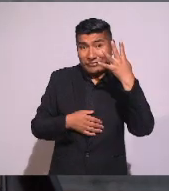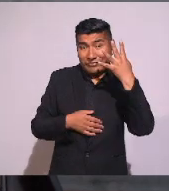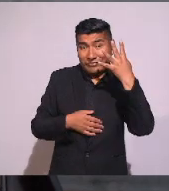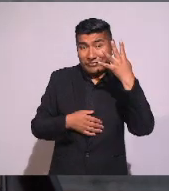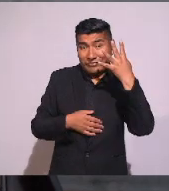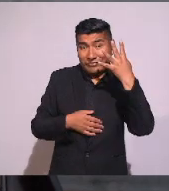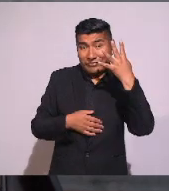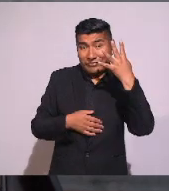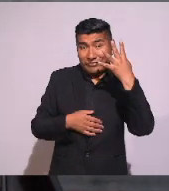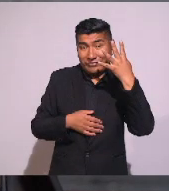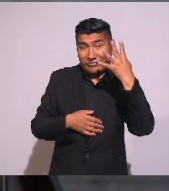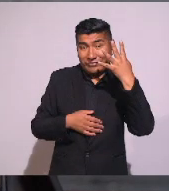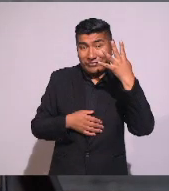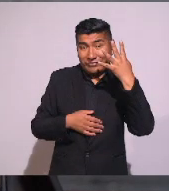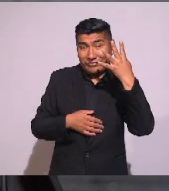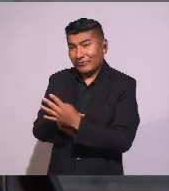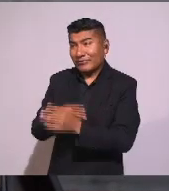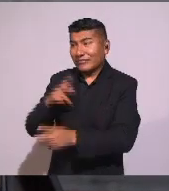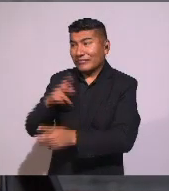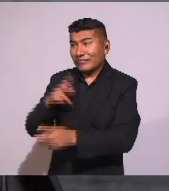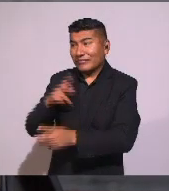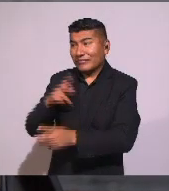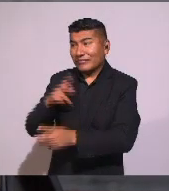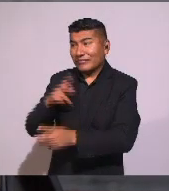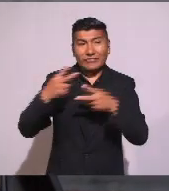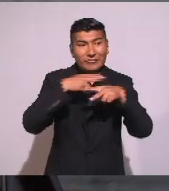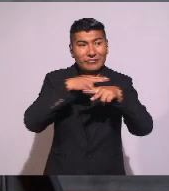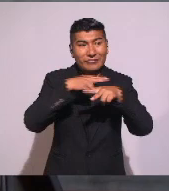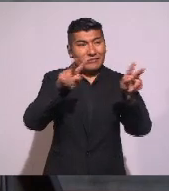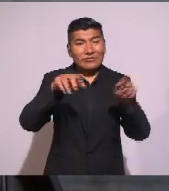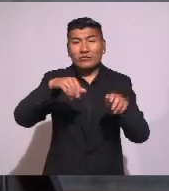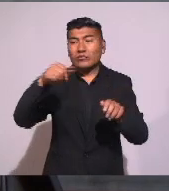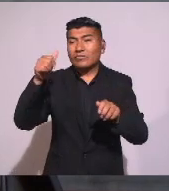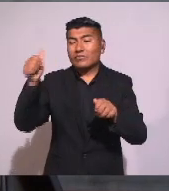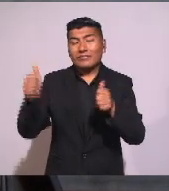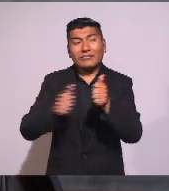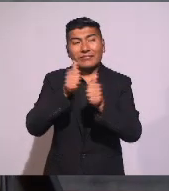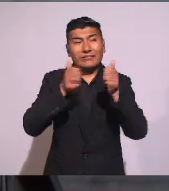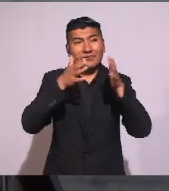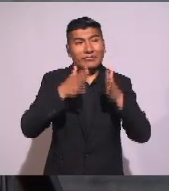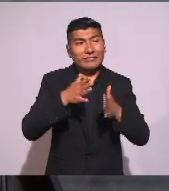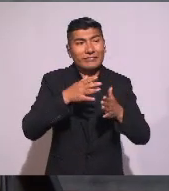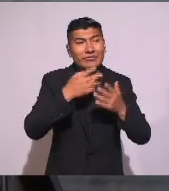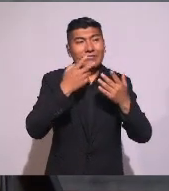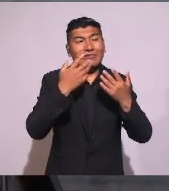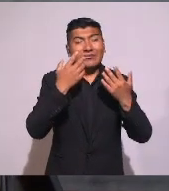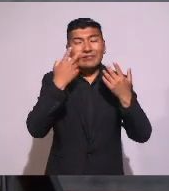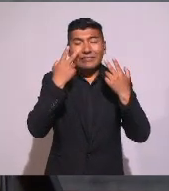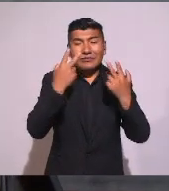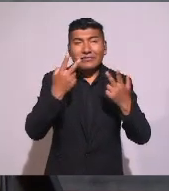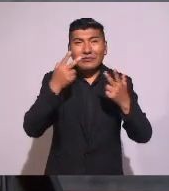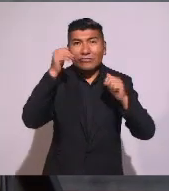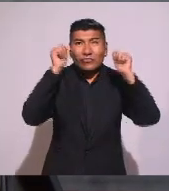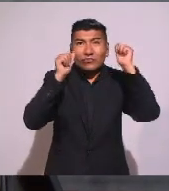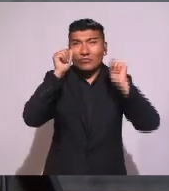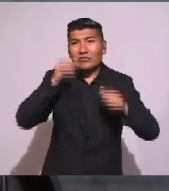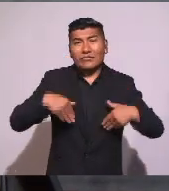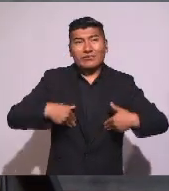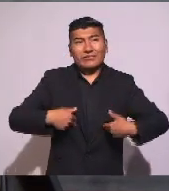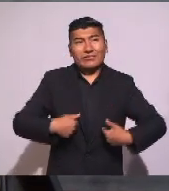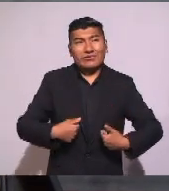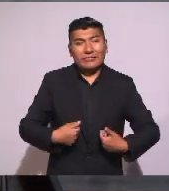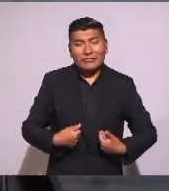encuentran la multitud encuentran los otros apóstoles encuentran la fatiga la duda el